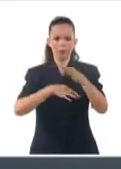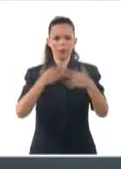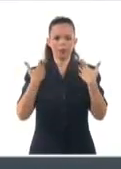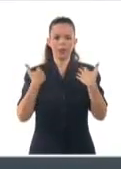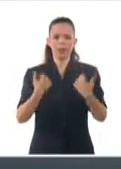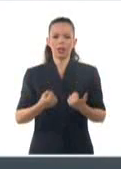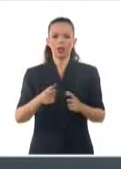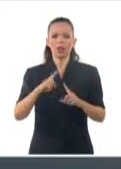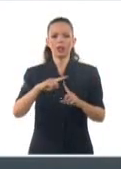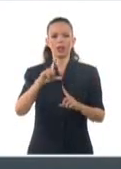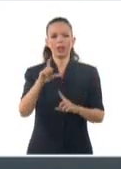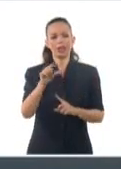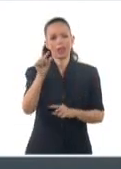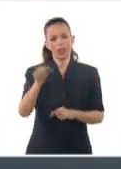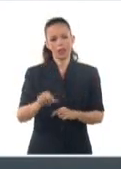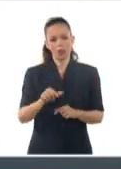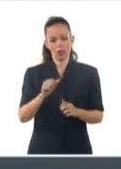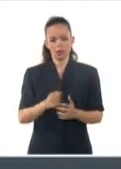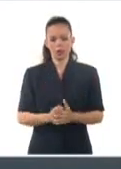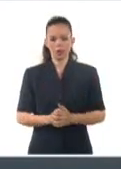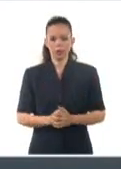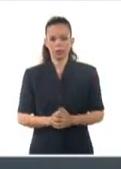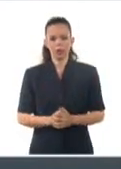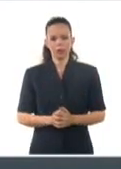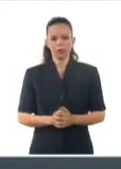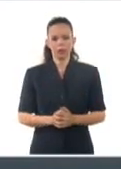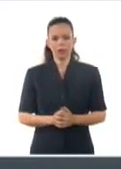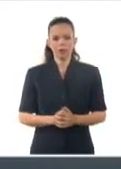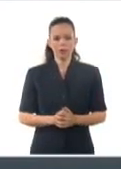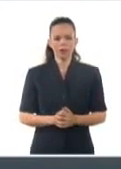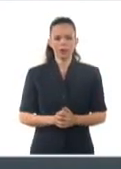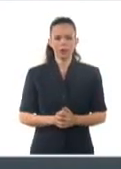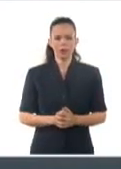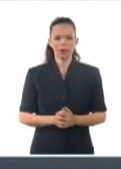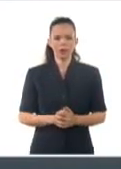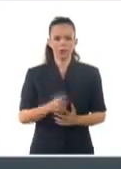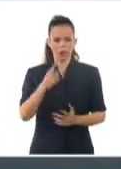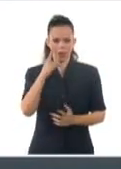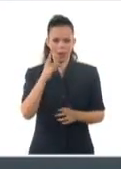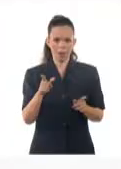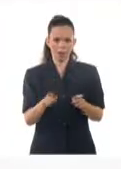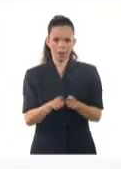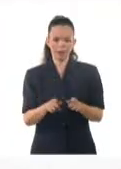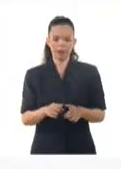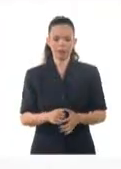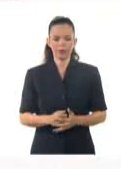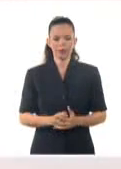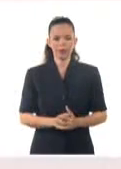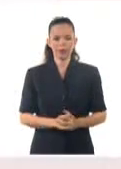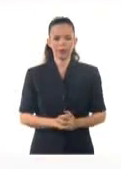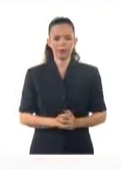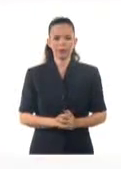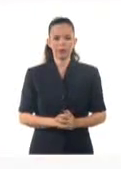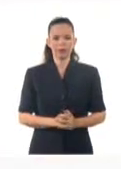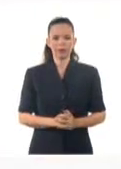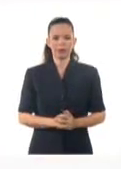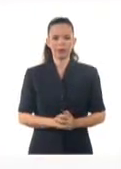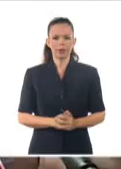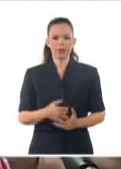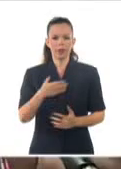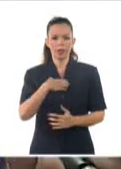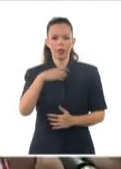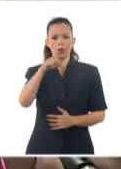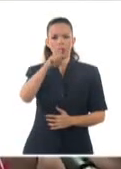entidad, el ingeniero Lázaro Guerra Hernández, al colega Bernardo Espinosa. Tenemos un fragmento. Tenemos